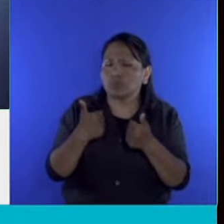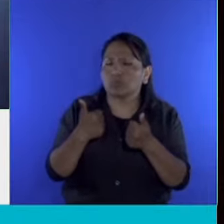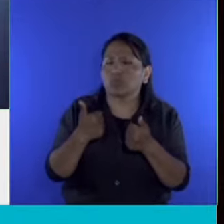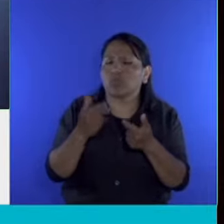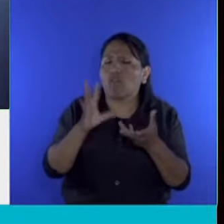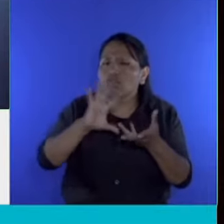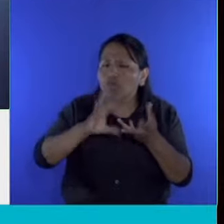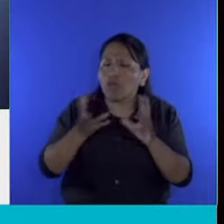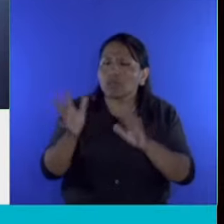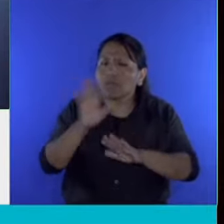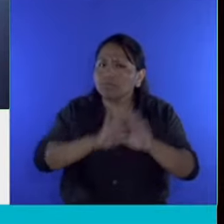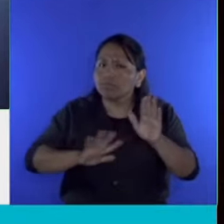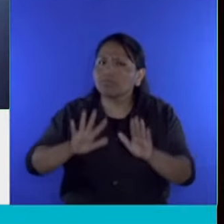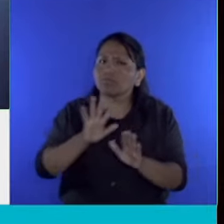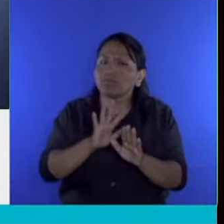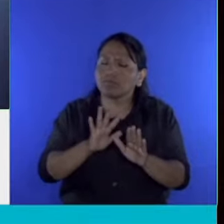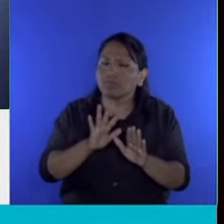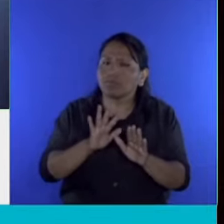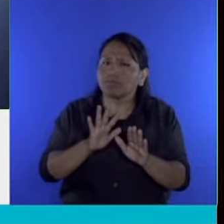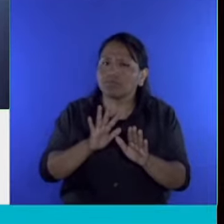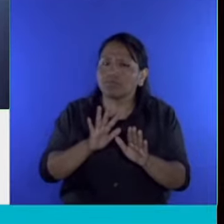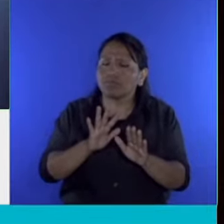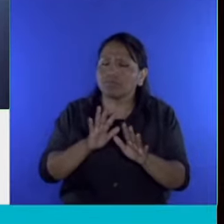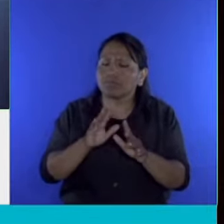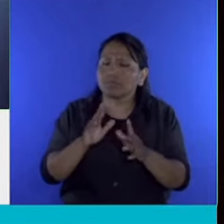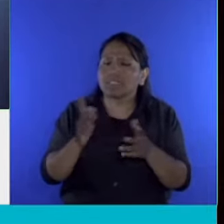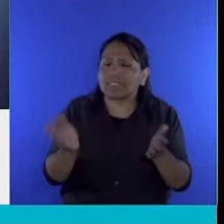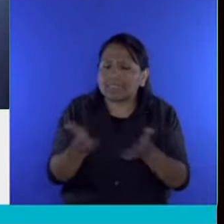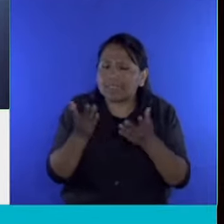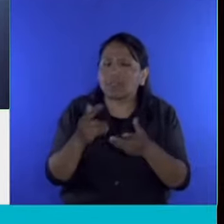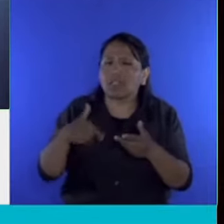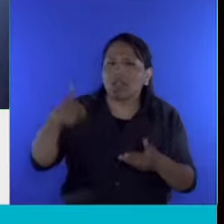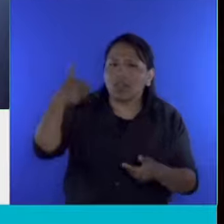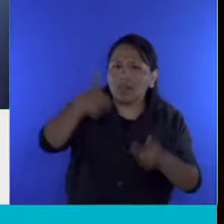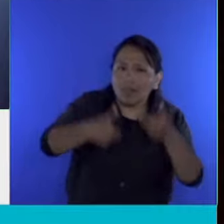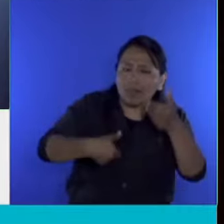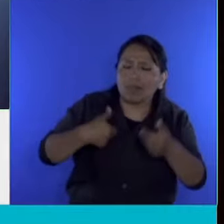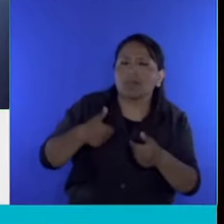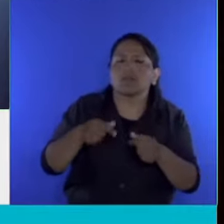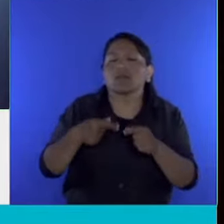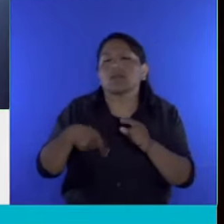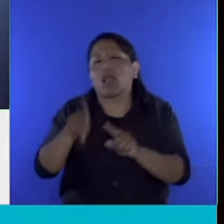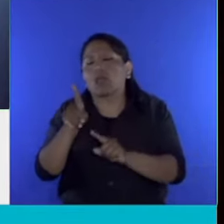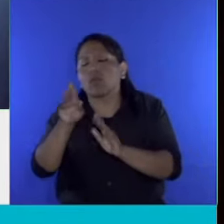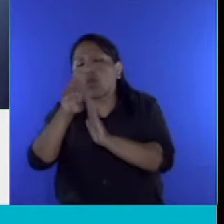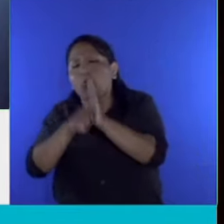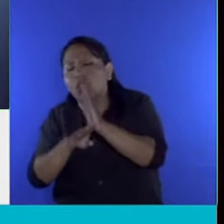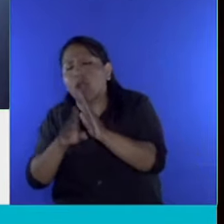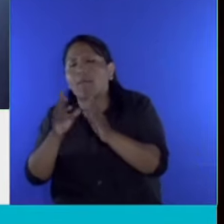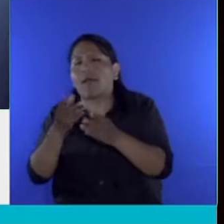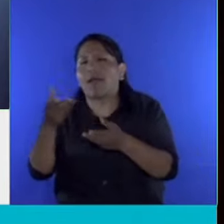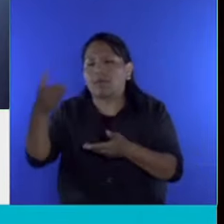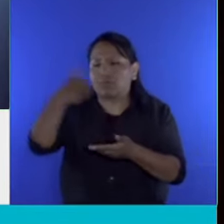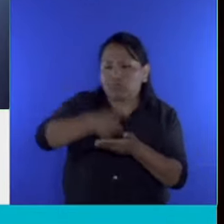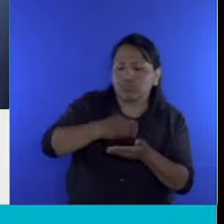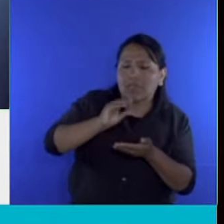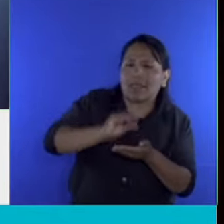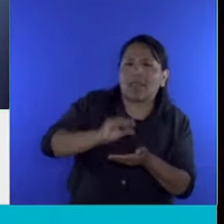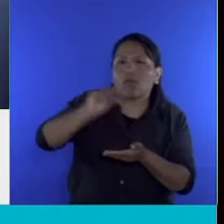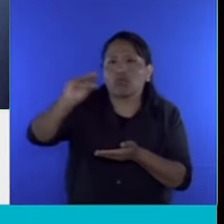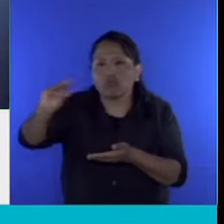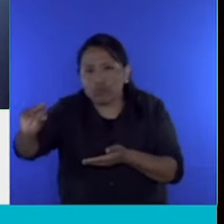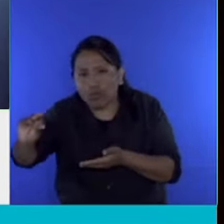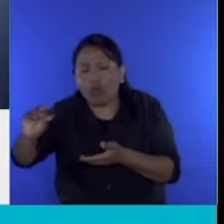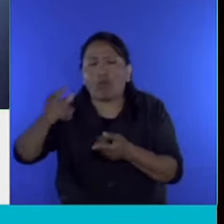los esquemas de estímulos a las inversiones muchos de ellos con programas de devolución de